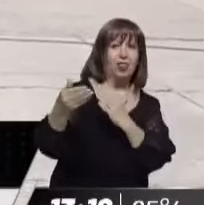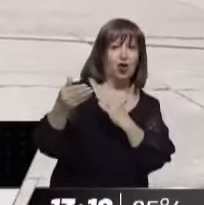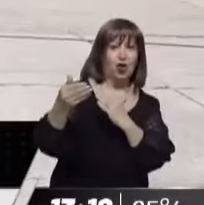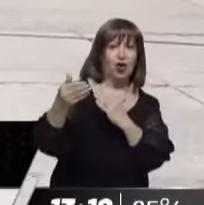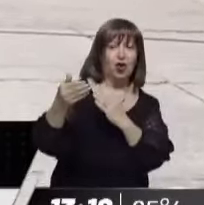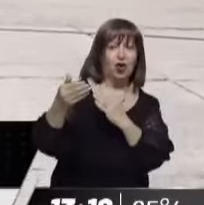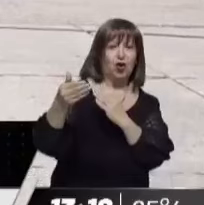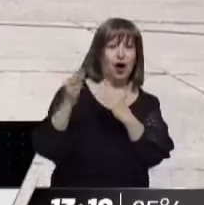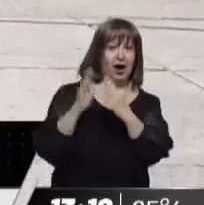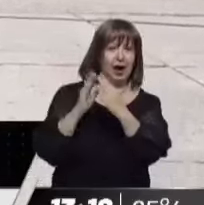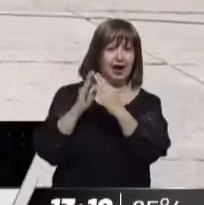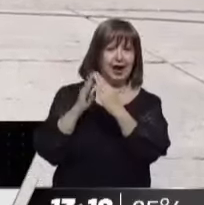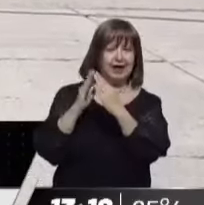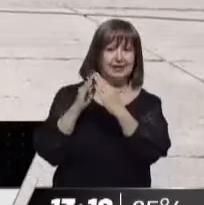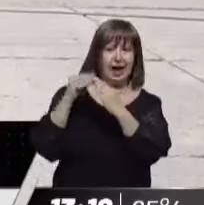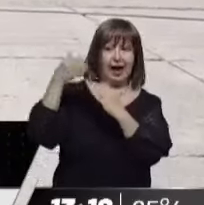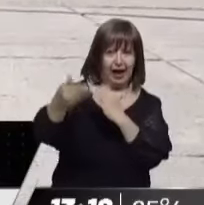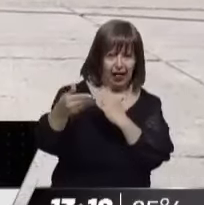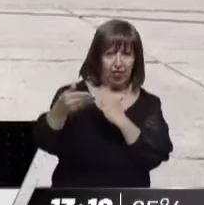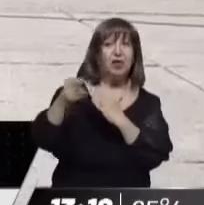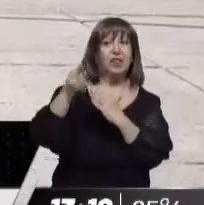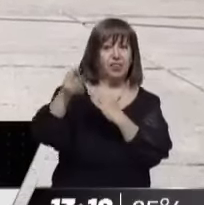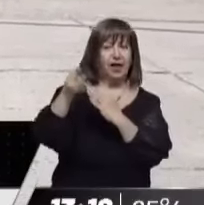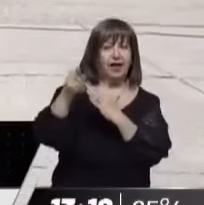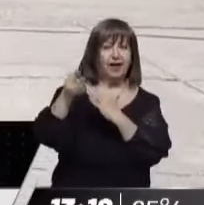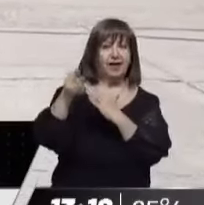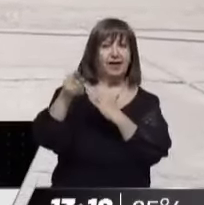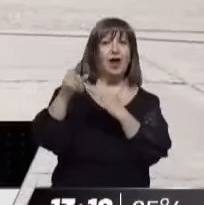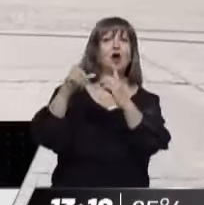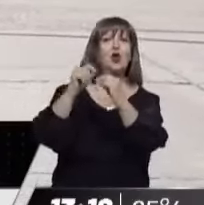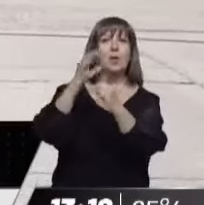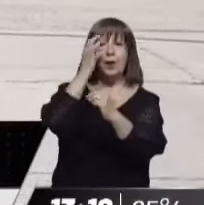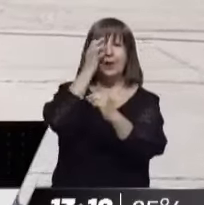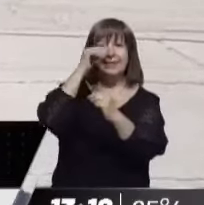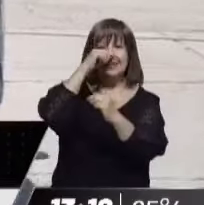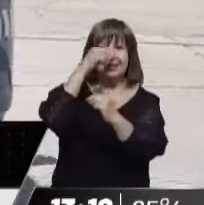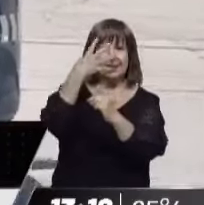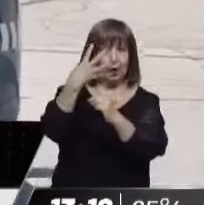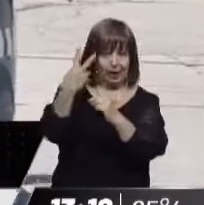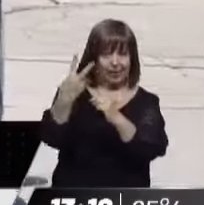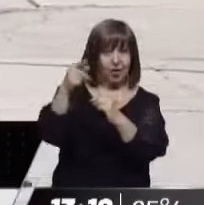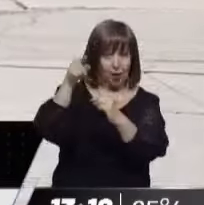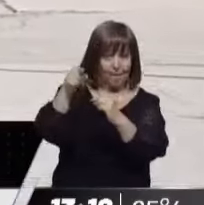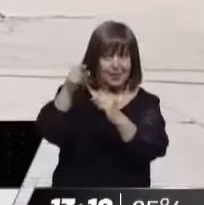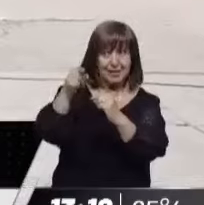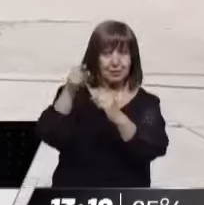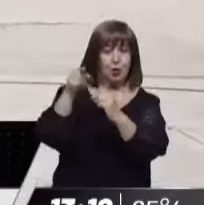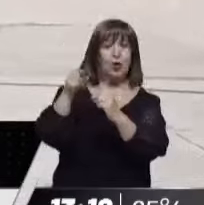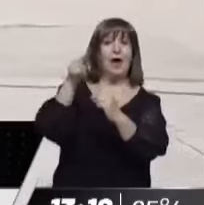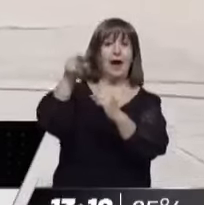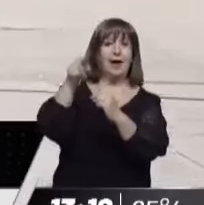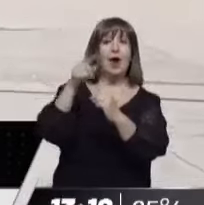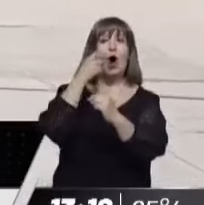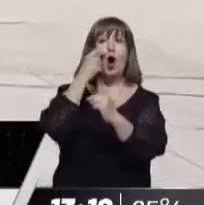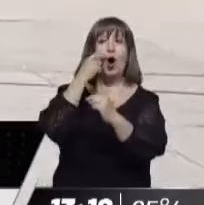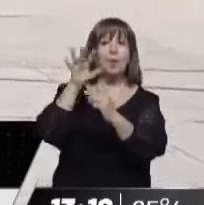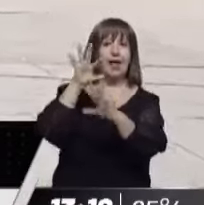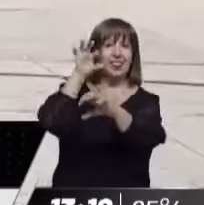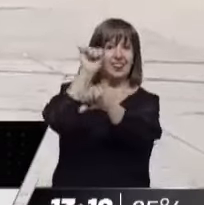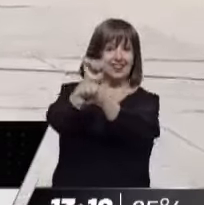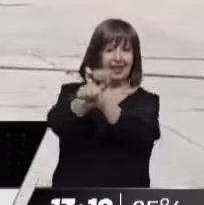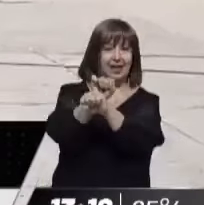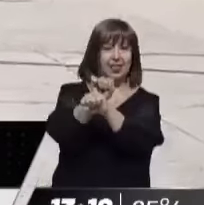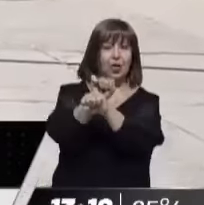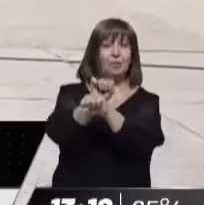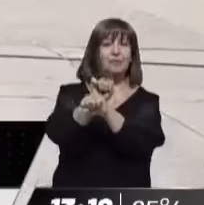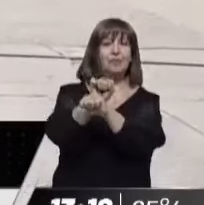que decíamos recién, hay una casa al lado, que es la que tiene numeración 2742 sobre Bajada Arroyave, que digamos el joven de